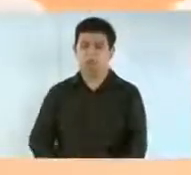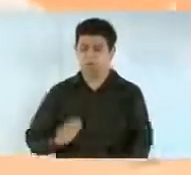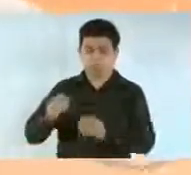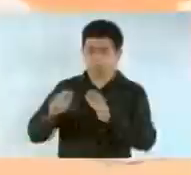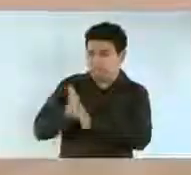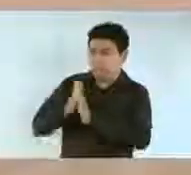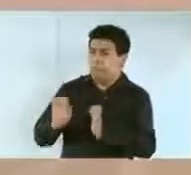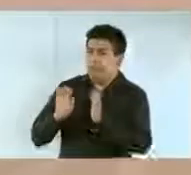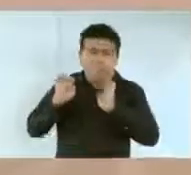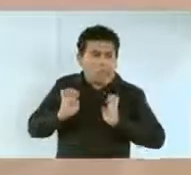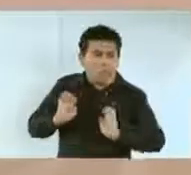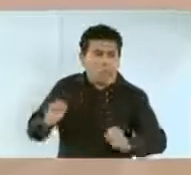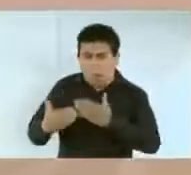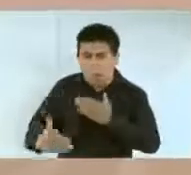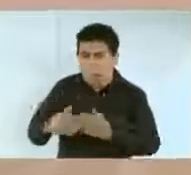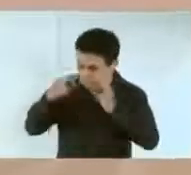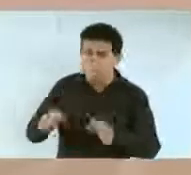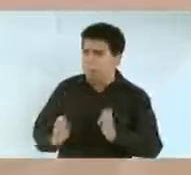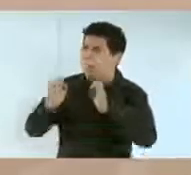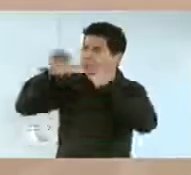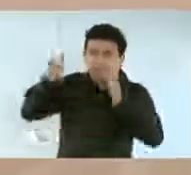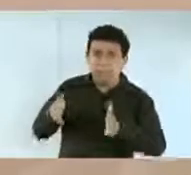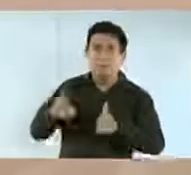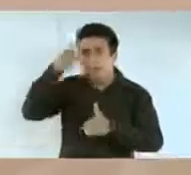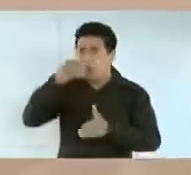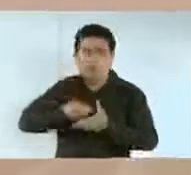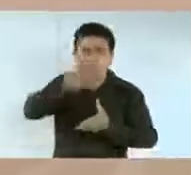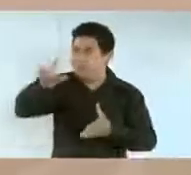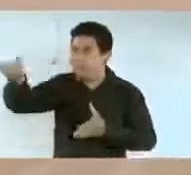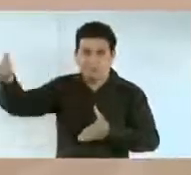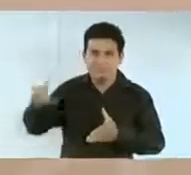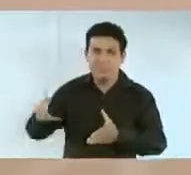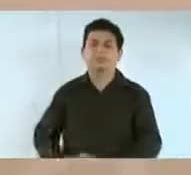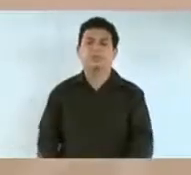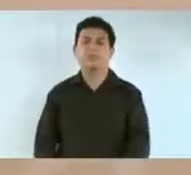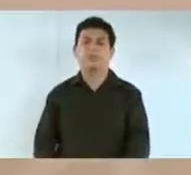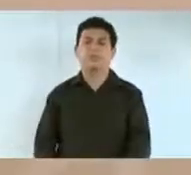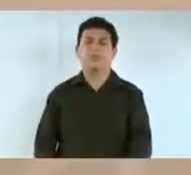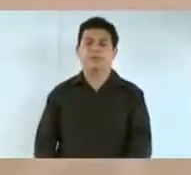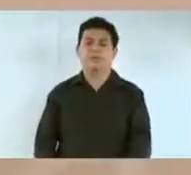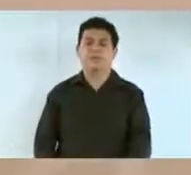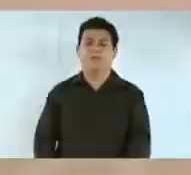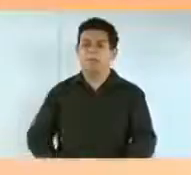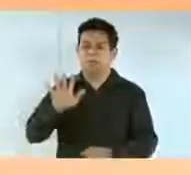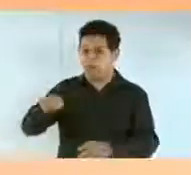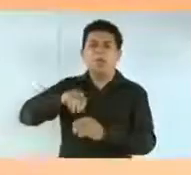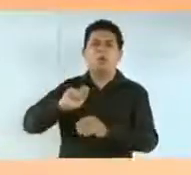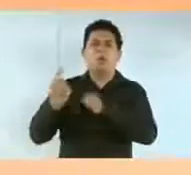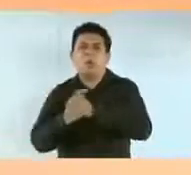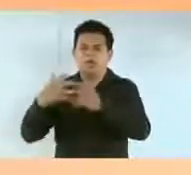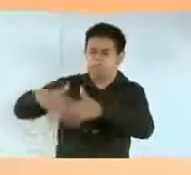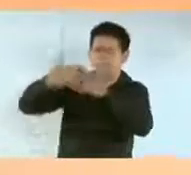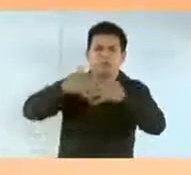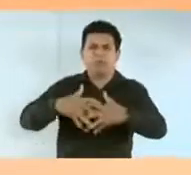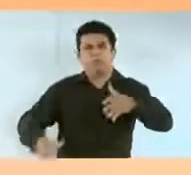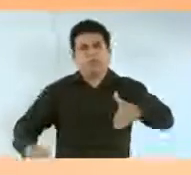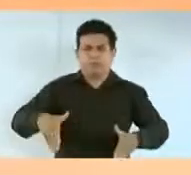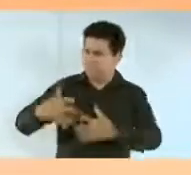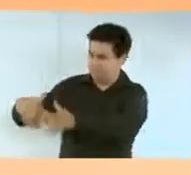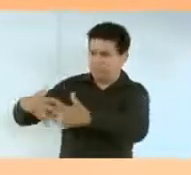modernos y avanzados del mundo para distribuir alimentos. Todo automatizado, puro